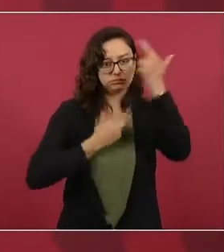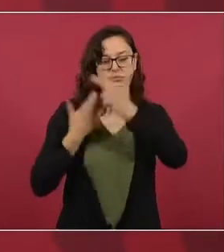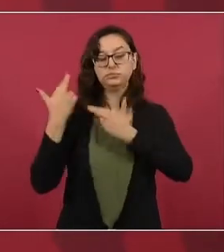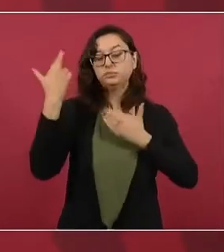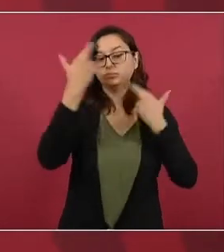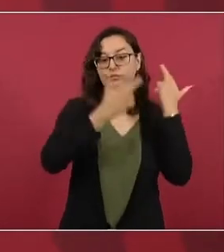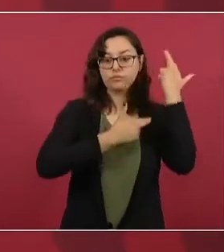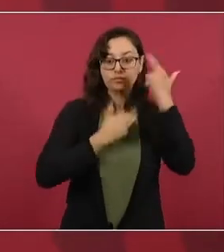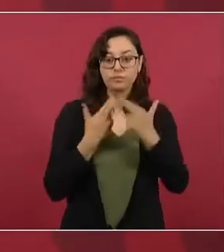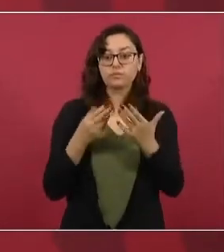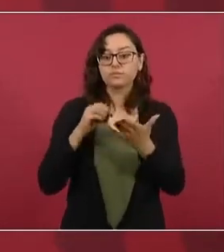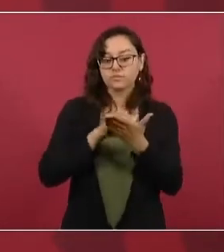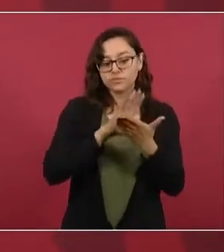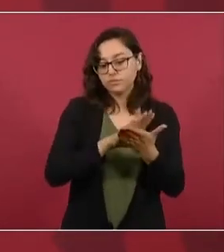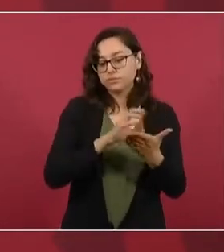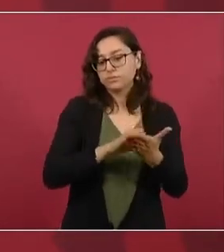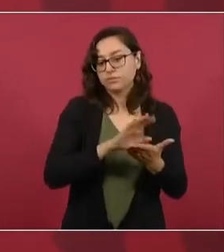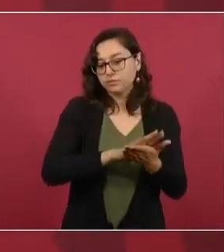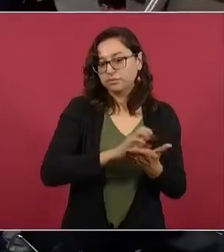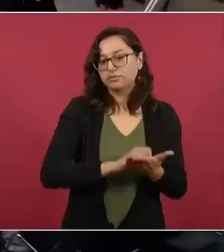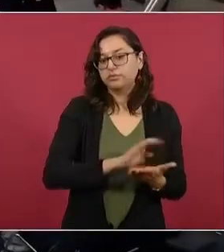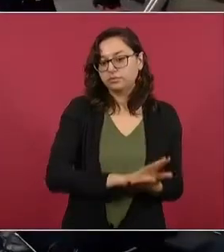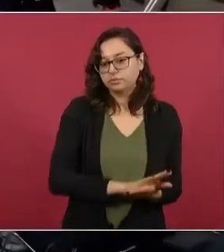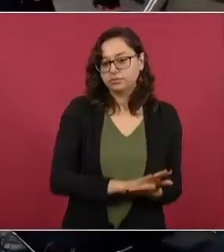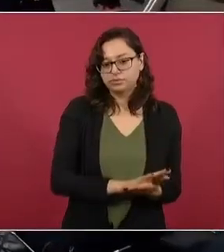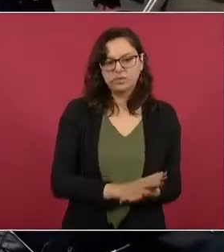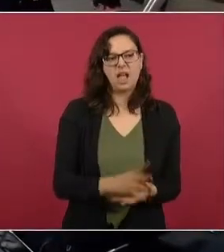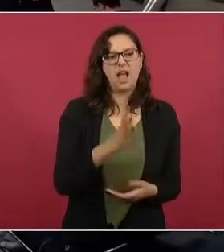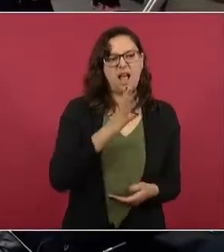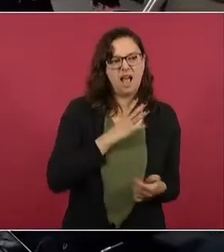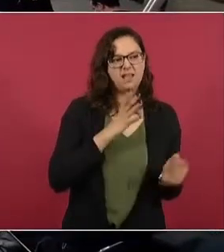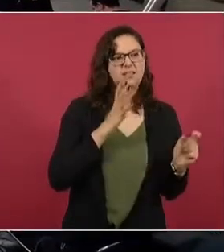en el inventario se está viendo qué hay